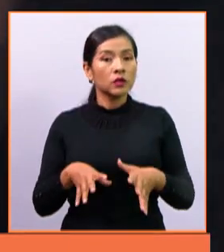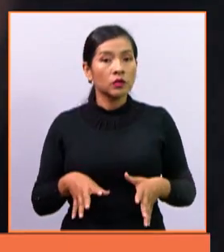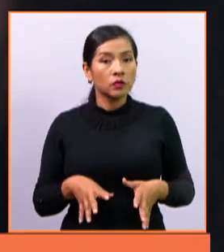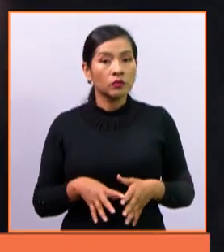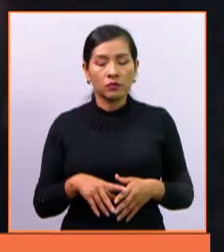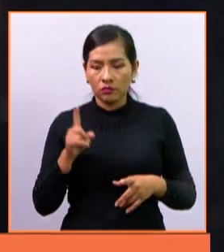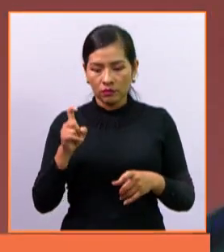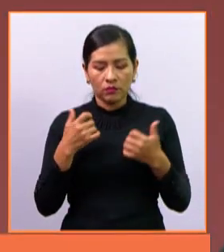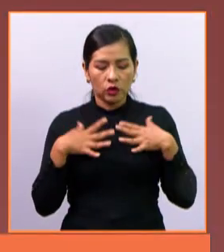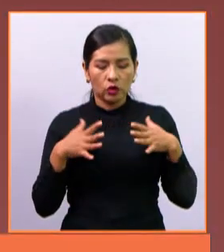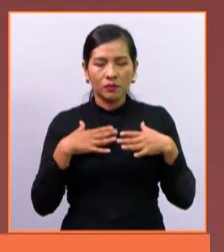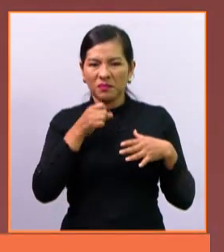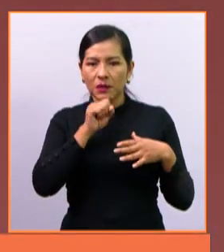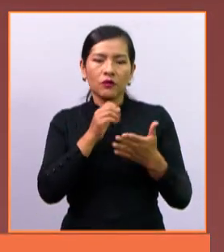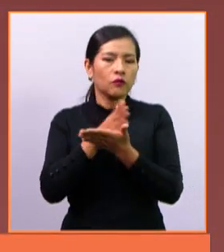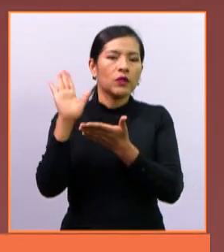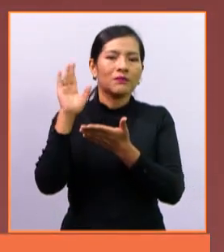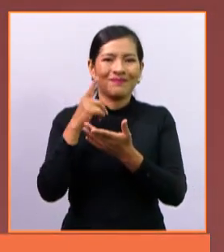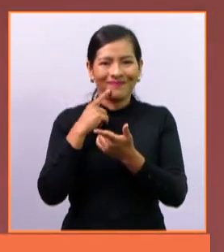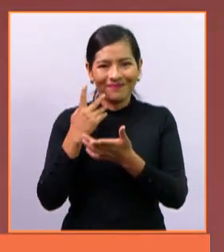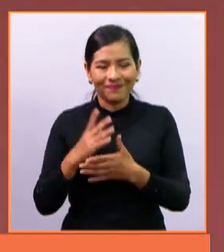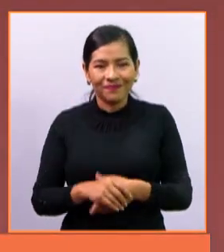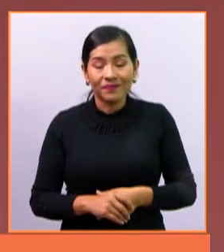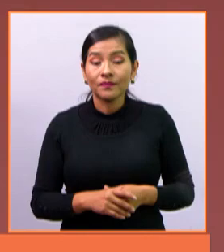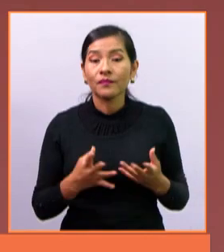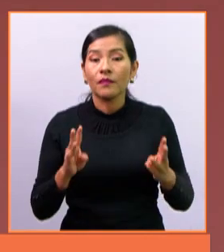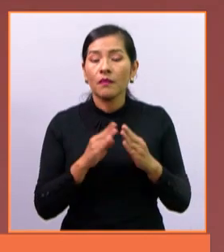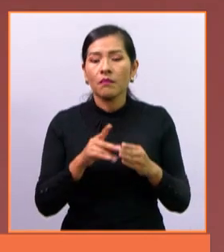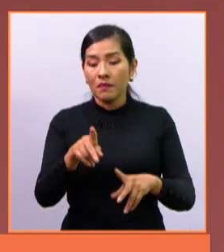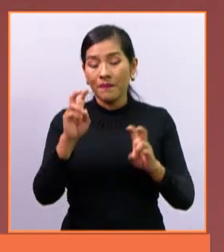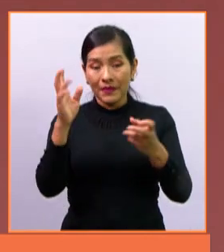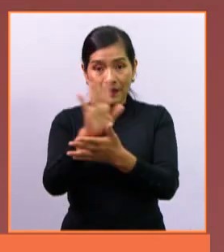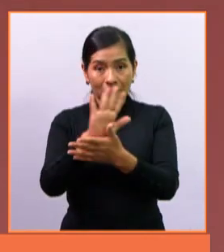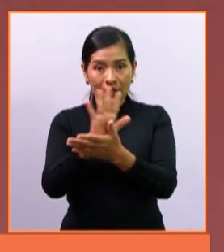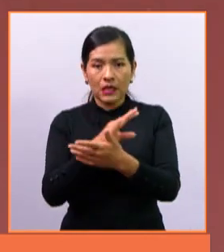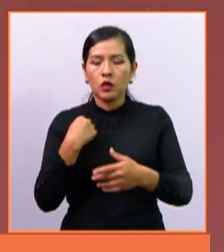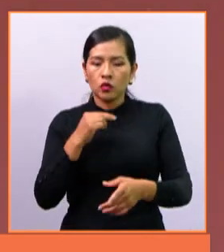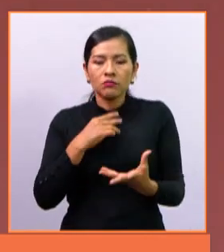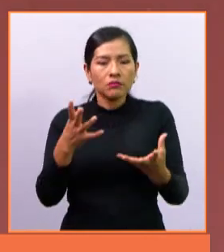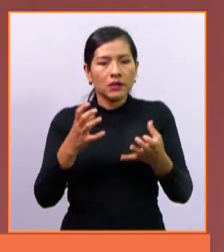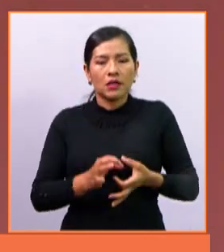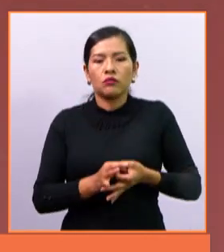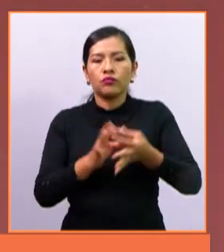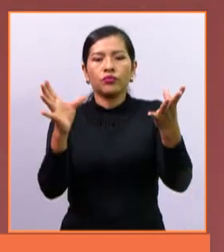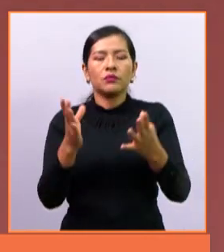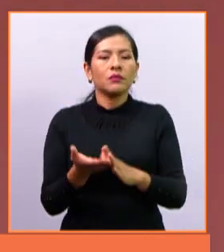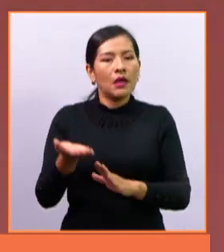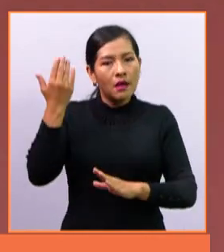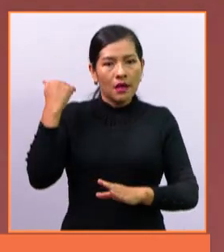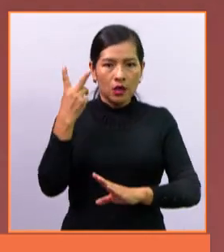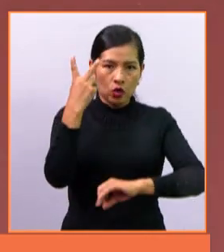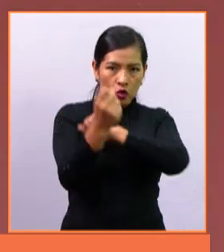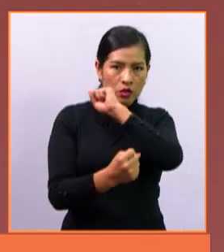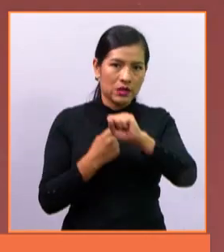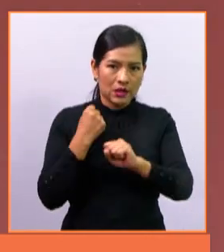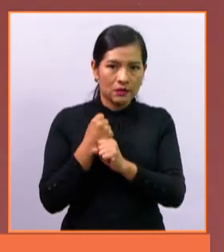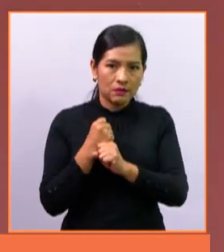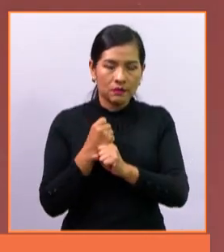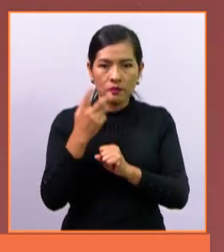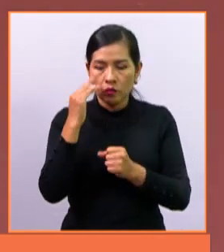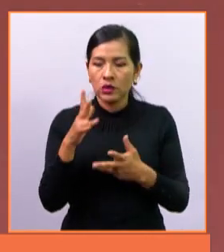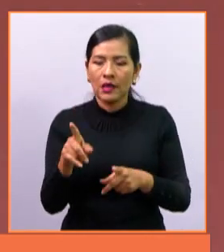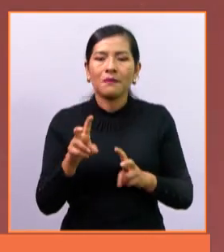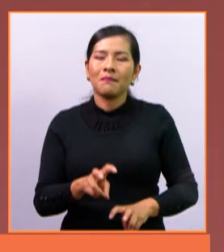quites. Teníamos que estrenarla hace 2 años, ¿no? Primero porque ella viajó a Estados